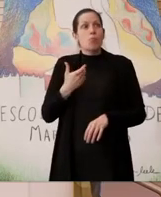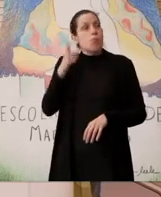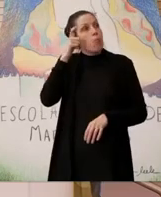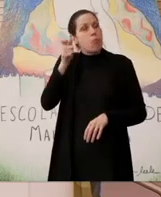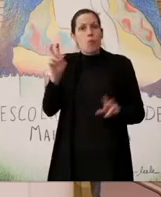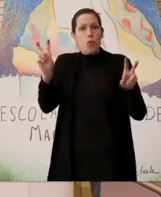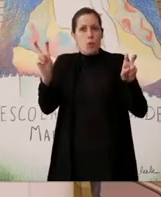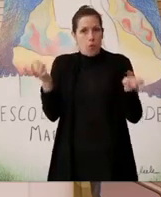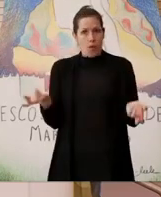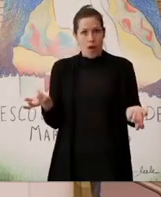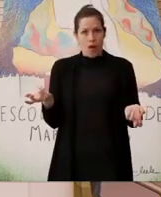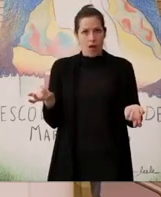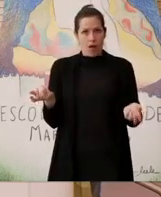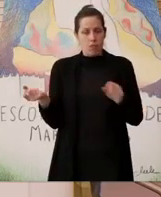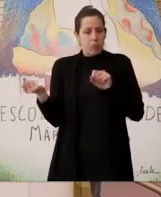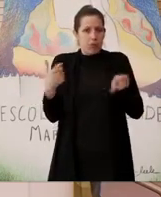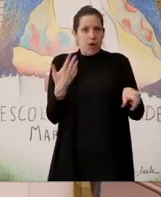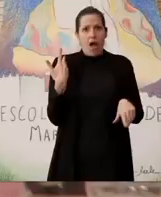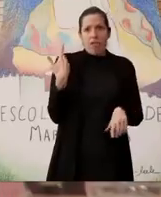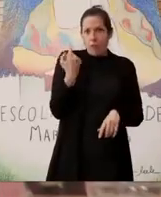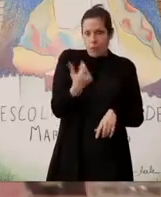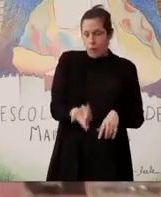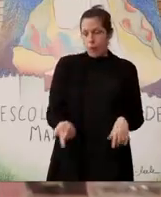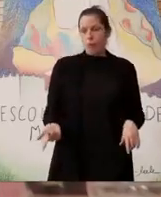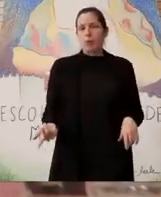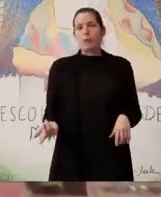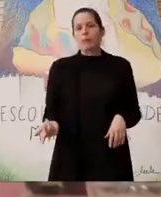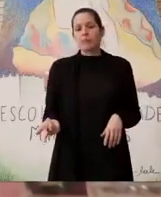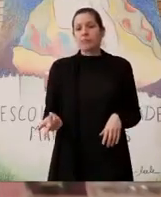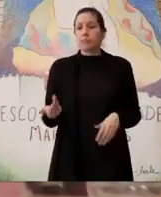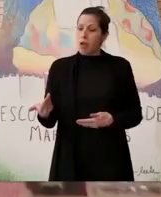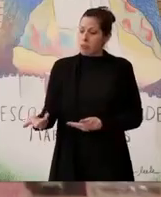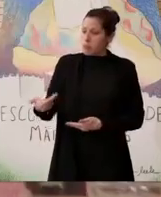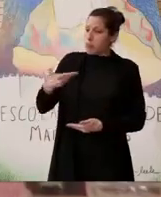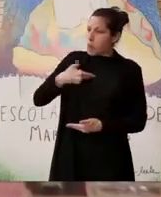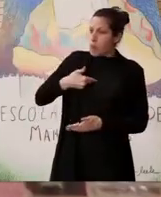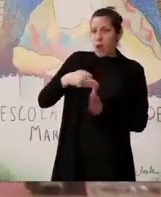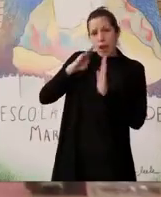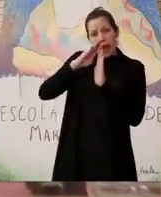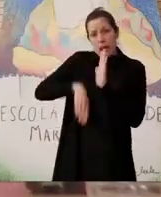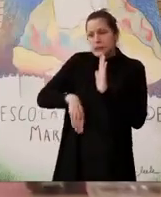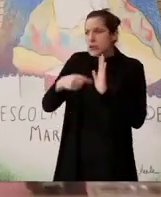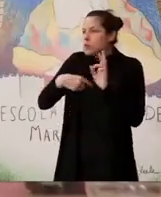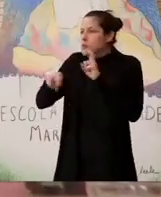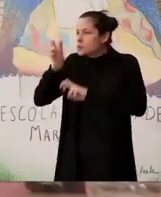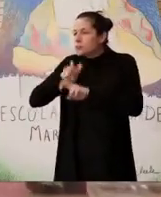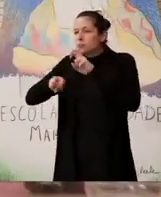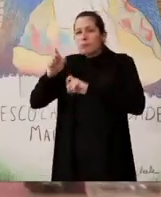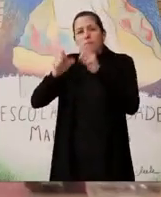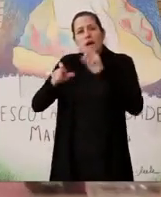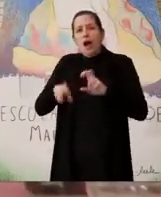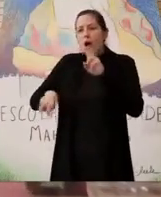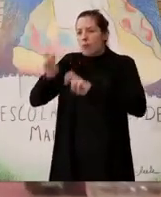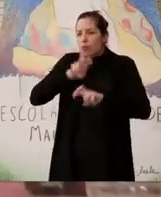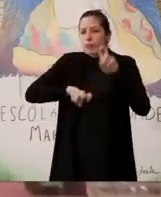unos años viviendo allí Y entonces me propusieron hacer la lista y yo busqué gente yo